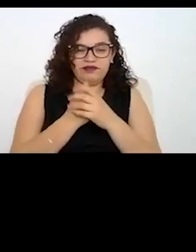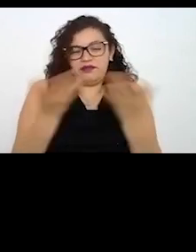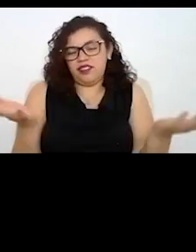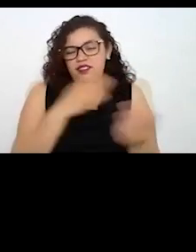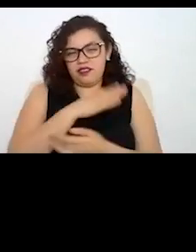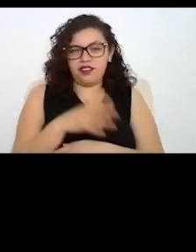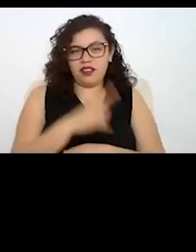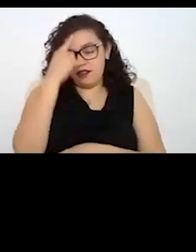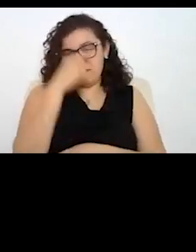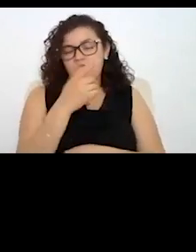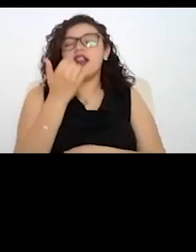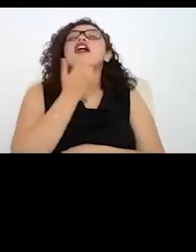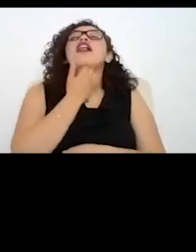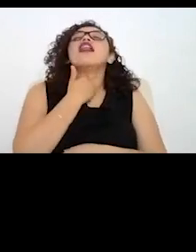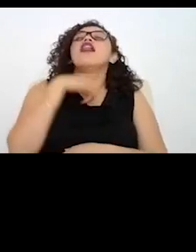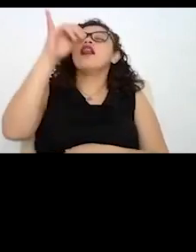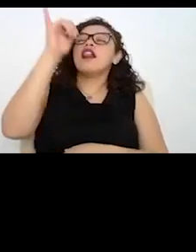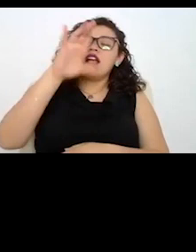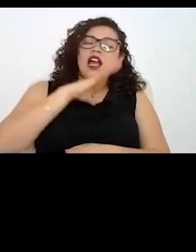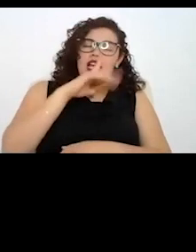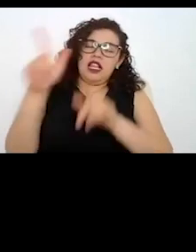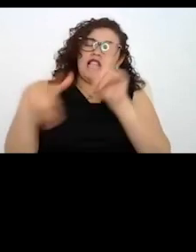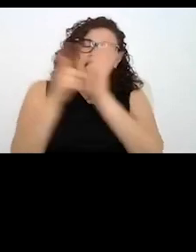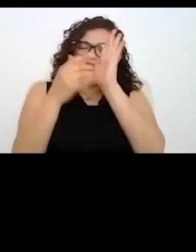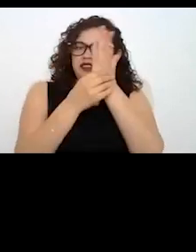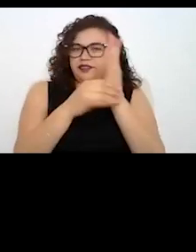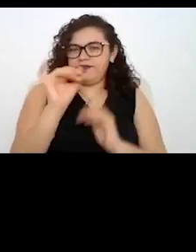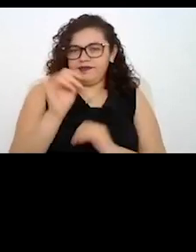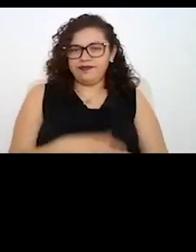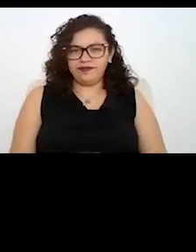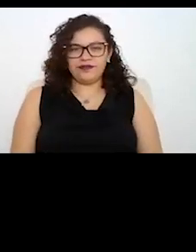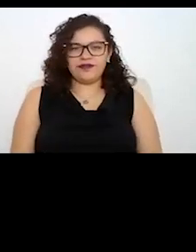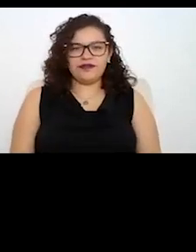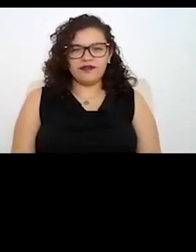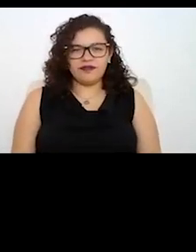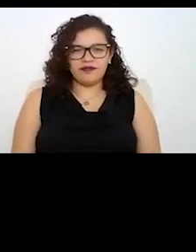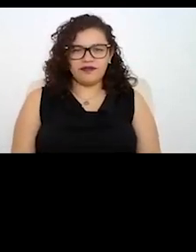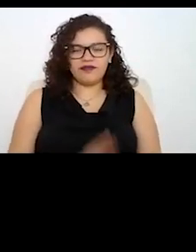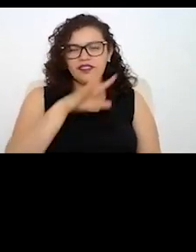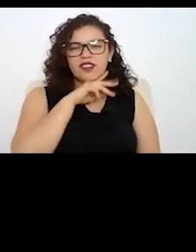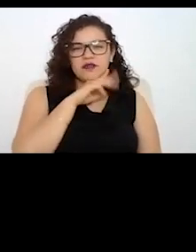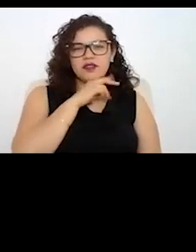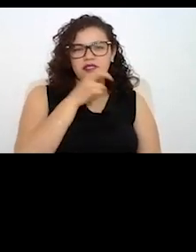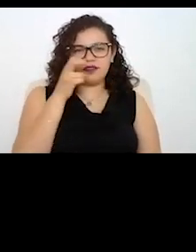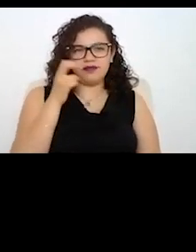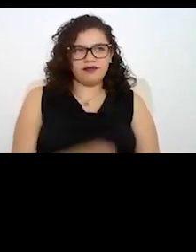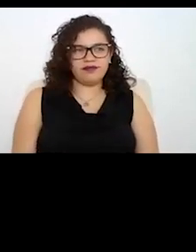de influencia del alcohol, sí está subsidiariamente reconocido en la ley federal del trabajo. Entonces, no te preocupes por ello.